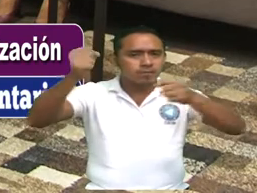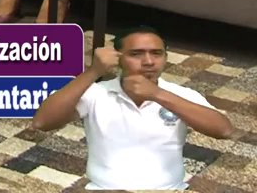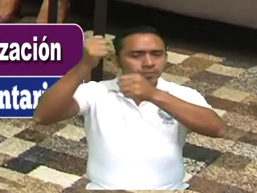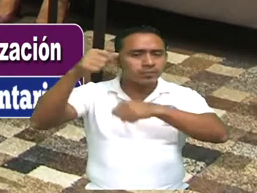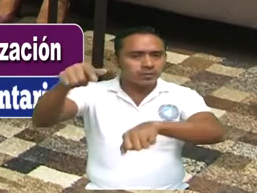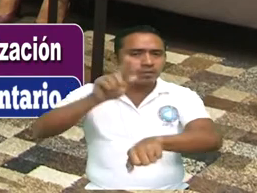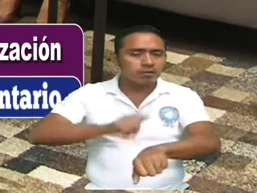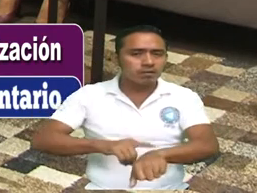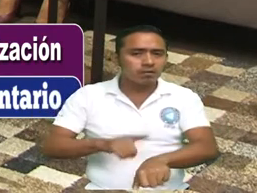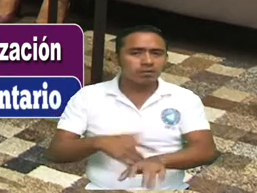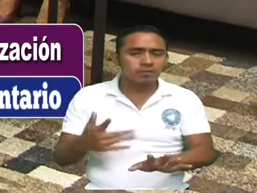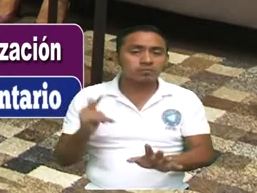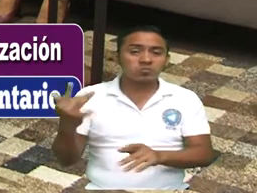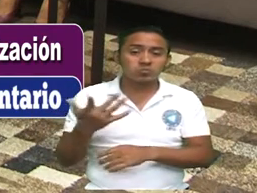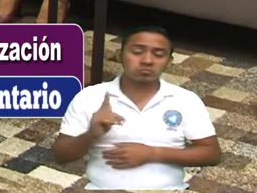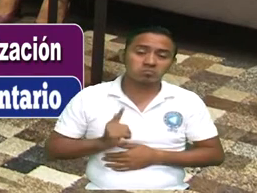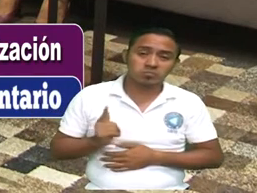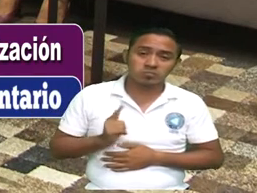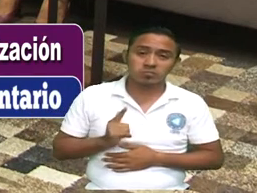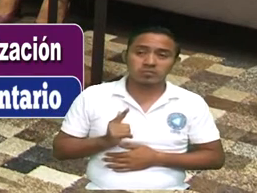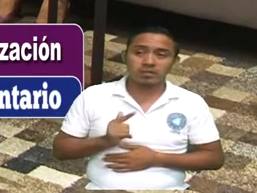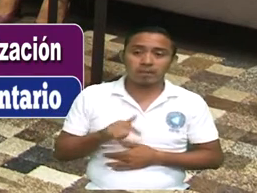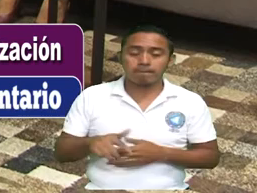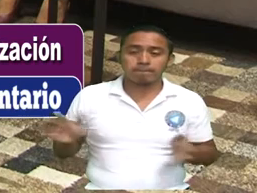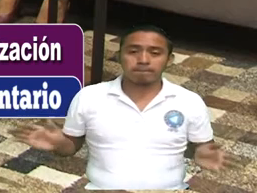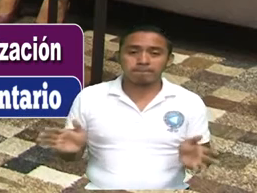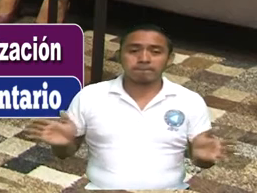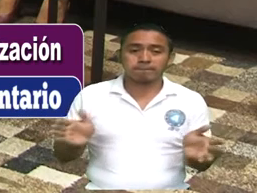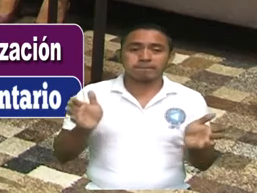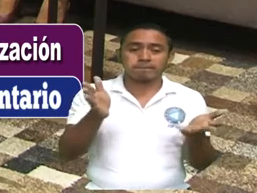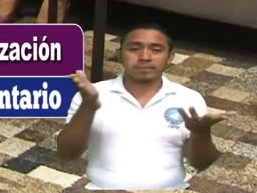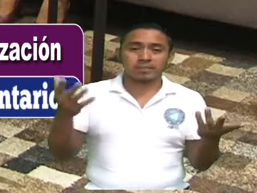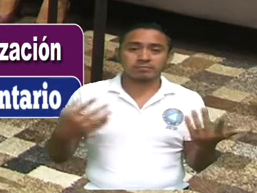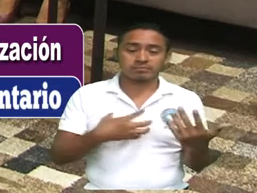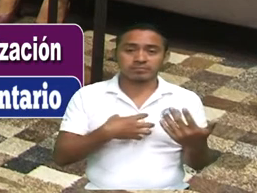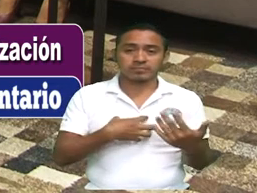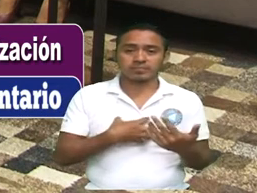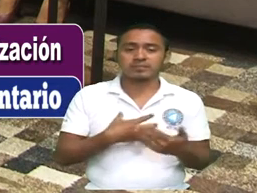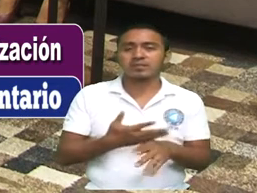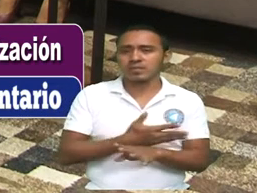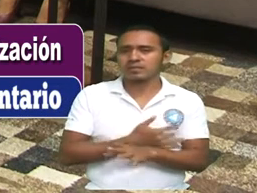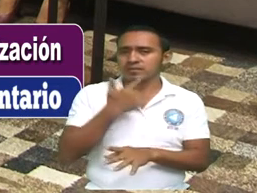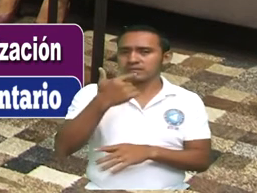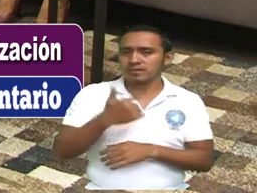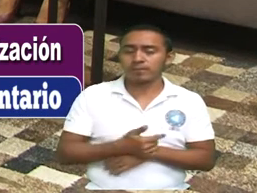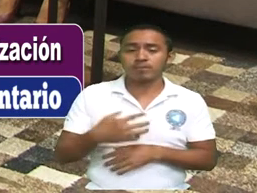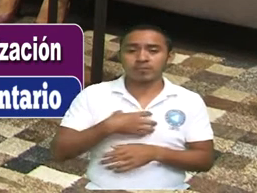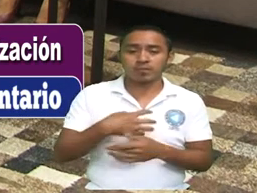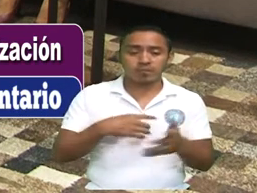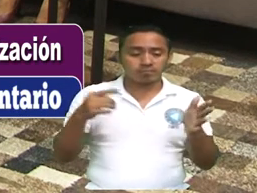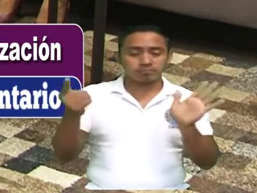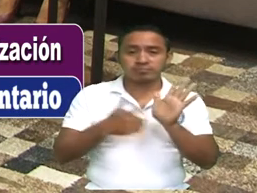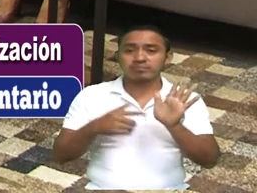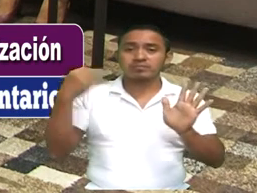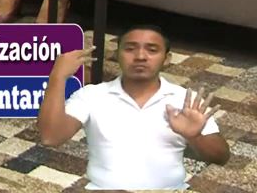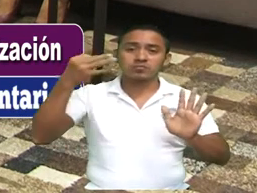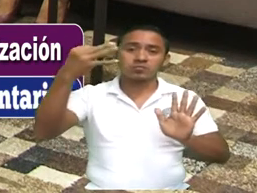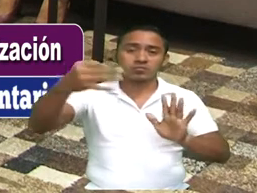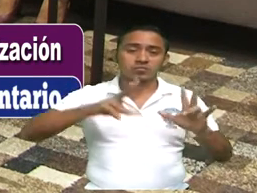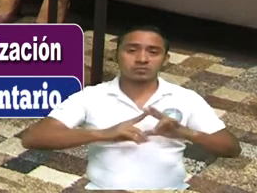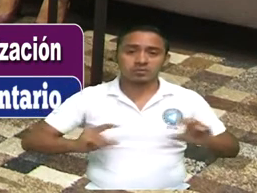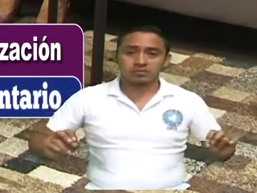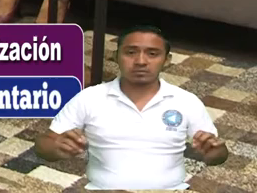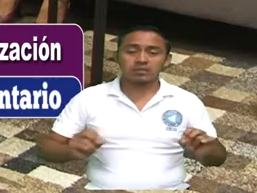ese momento todos teníamos, pues impulsamos esta gesta que, como te decía yo, marcó el futuro de Nicaragua y es lo que